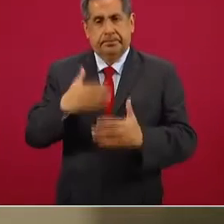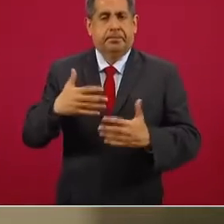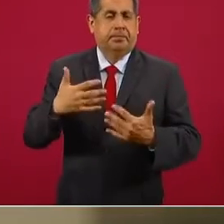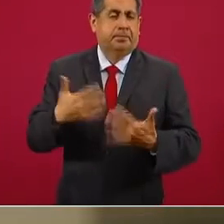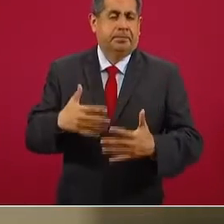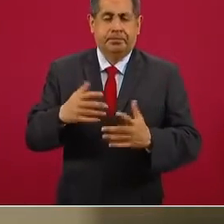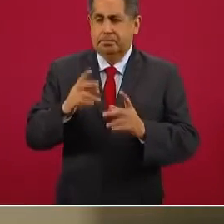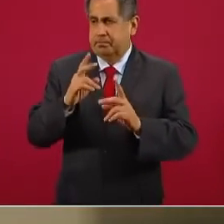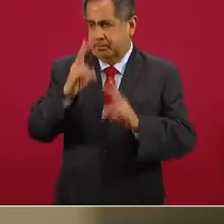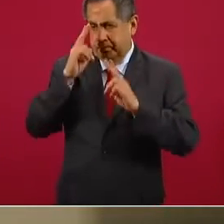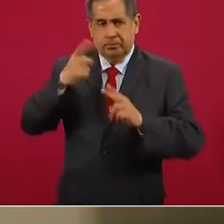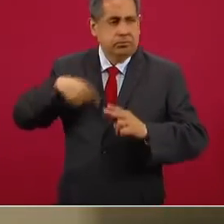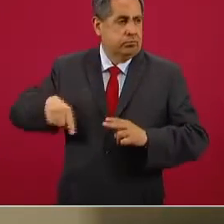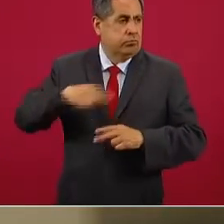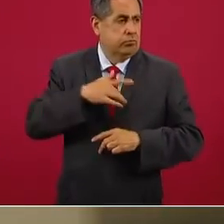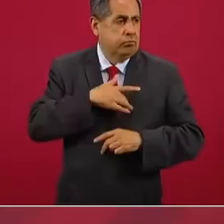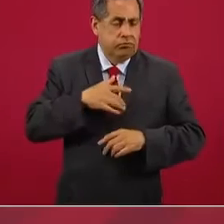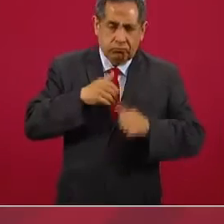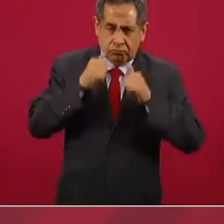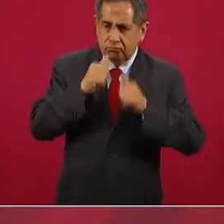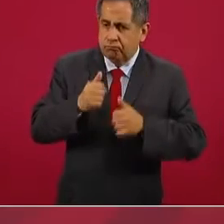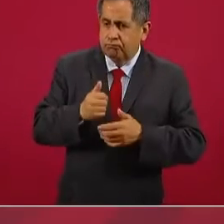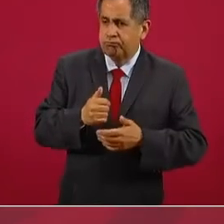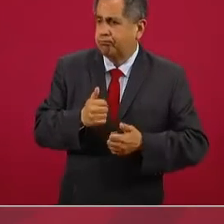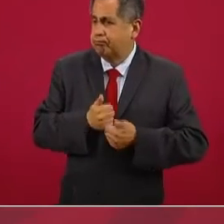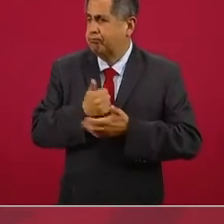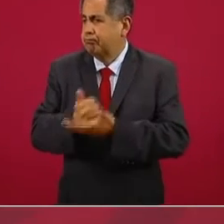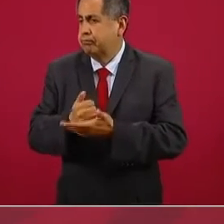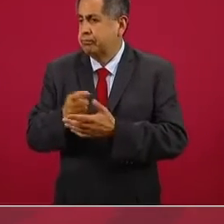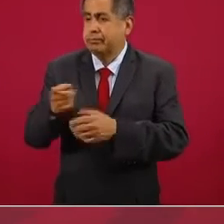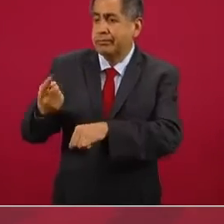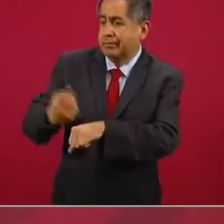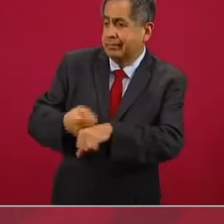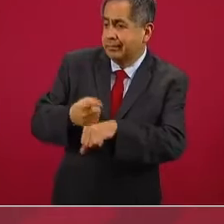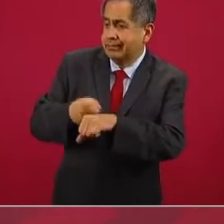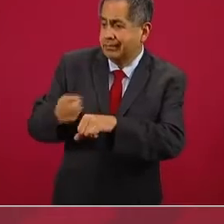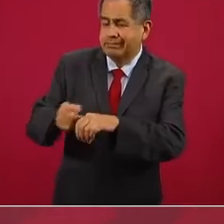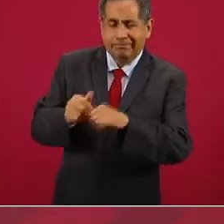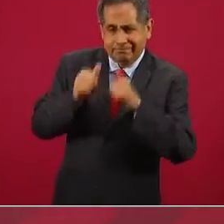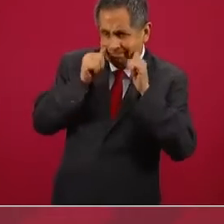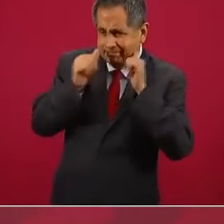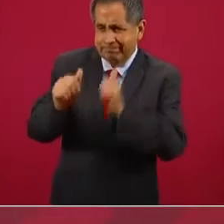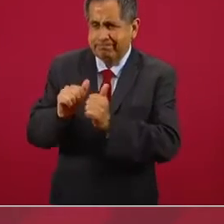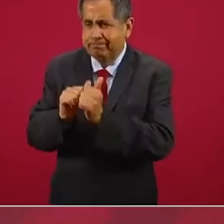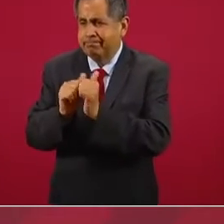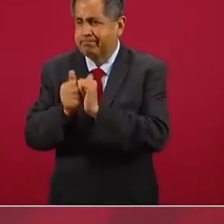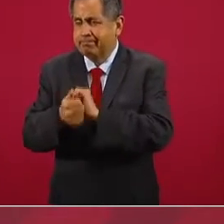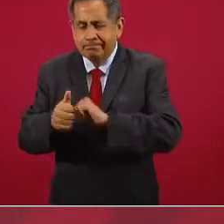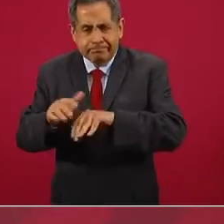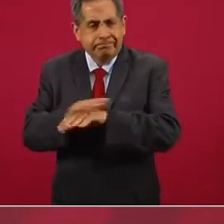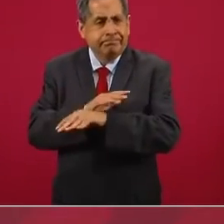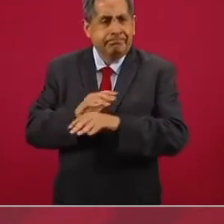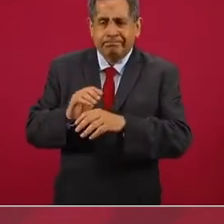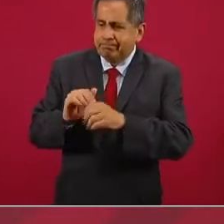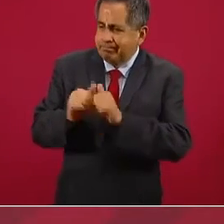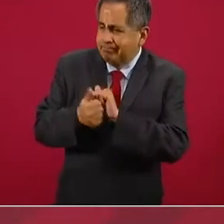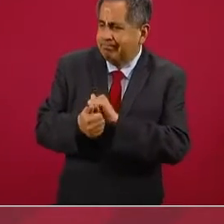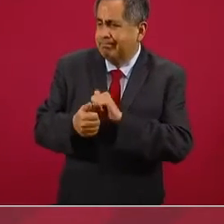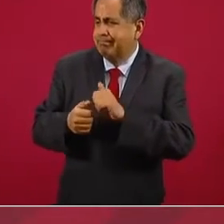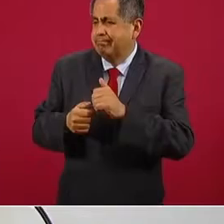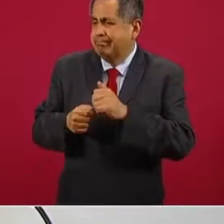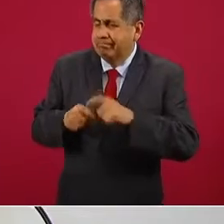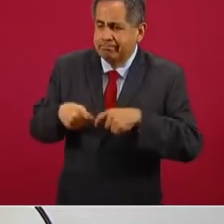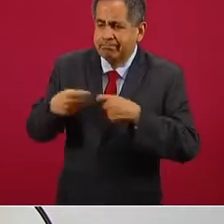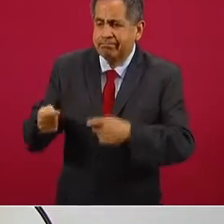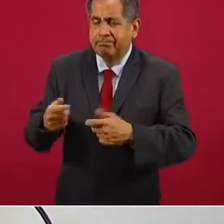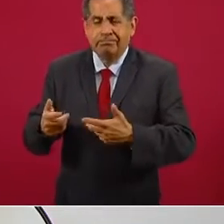labor dedicada a emerger desde la enfermedad, a traducir los dolores y a intentar